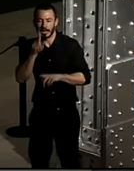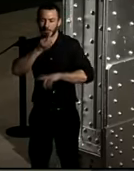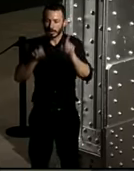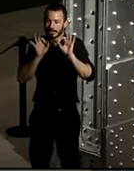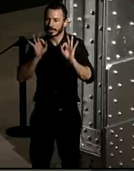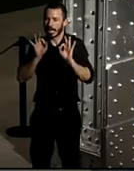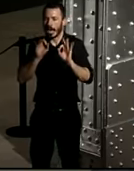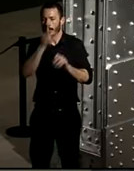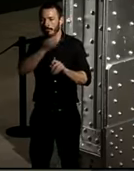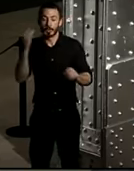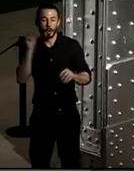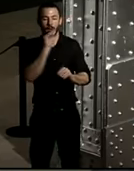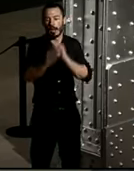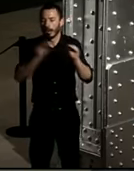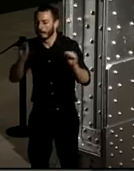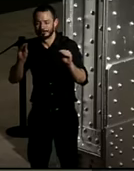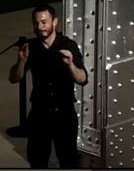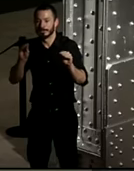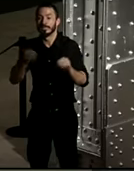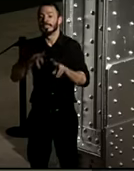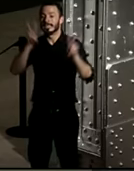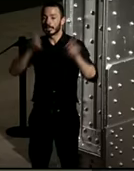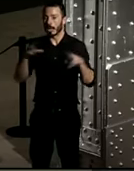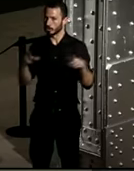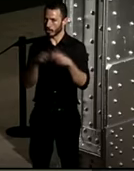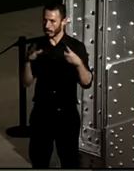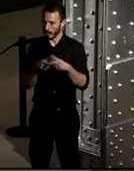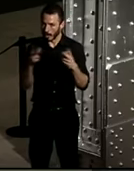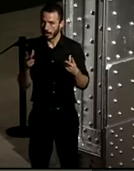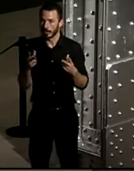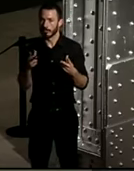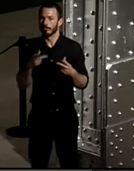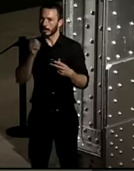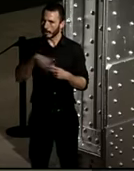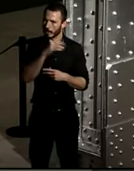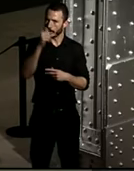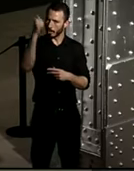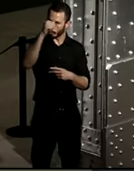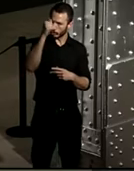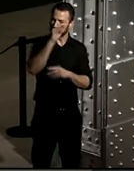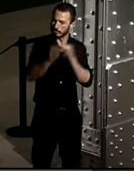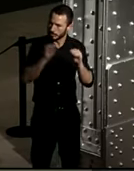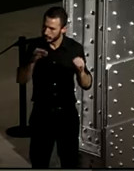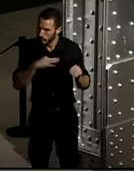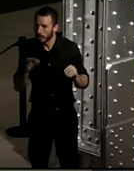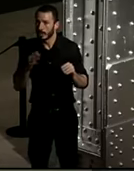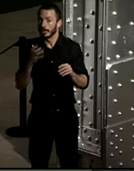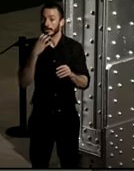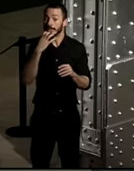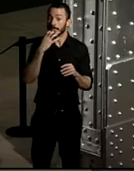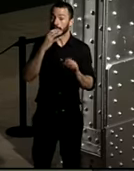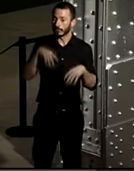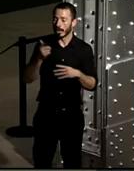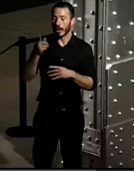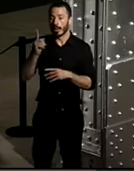creo que es una cuestión social que a ellos también, para ellos también va a ser más interesante que haya más directoras